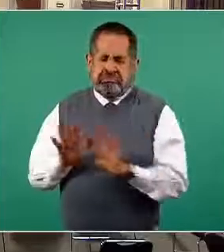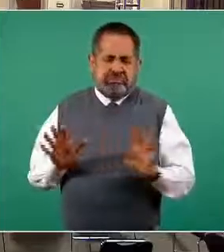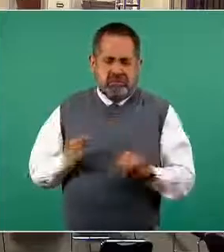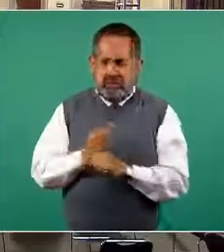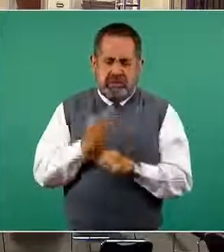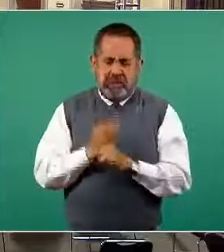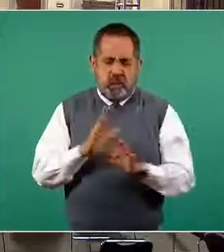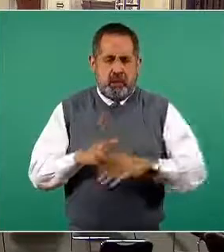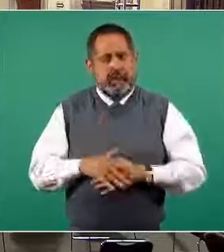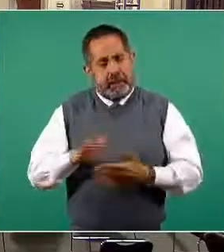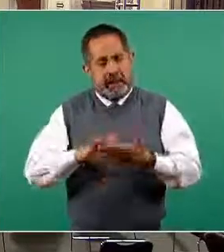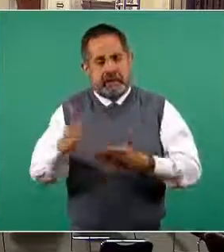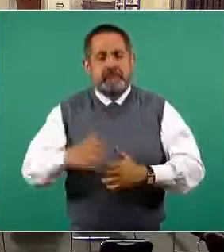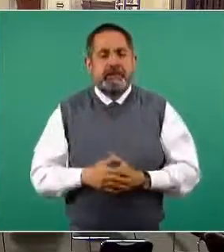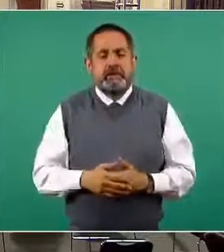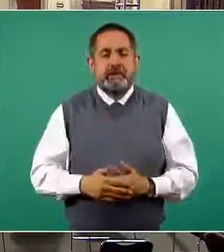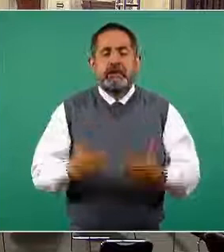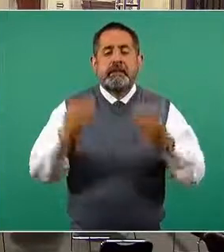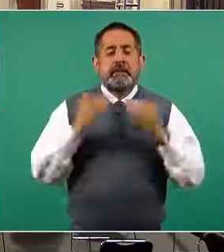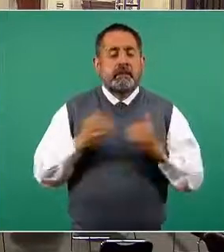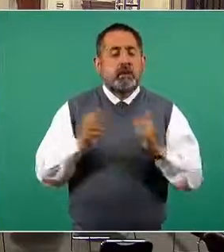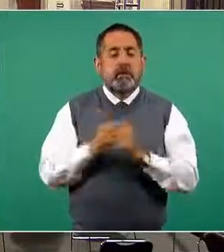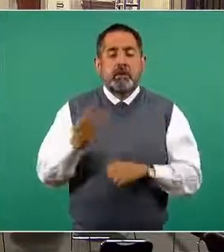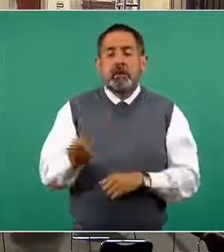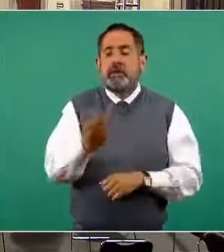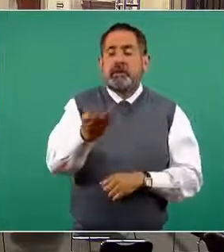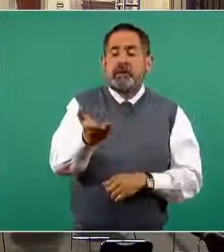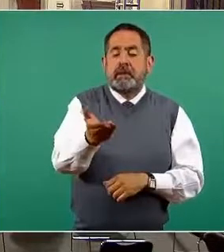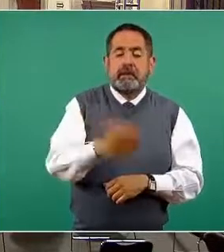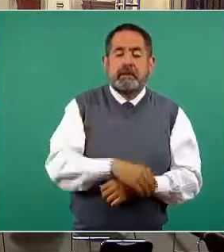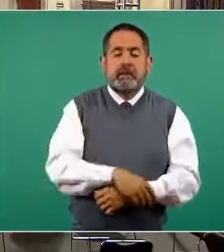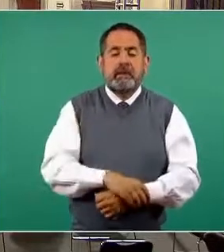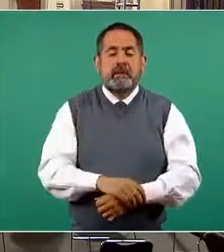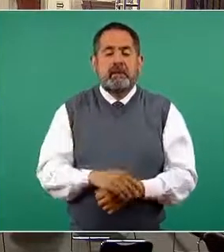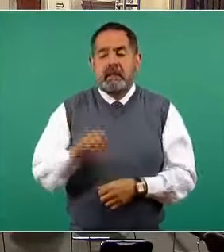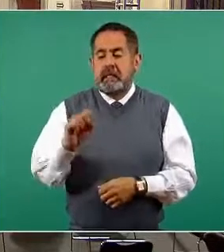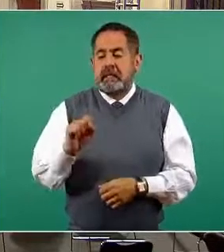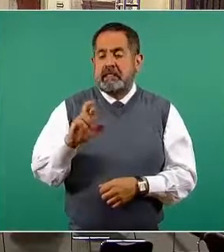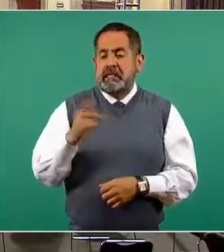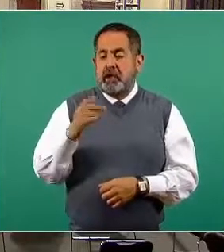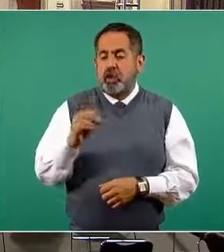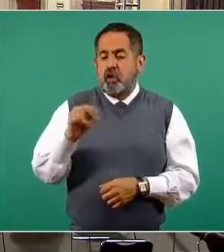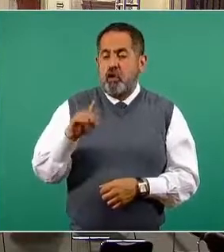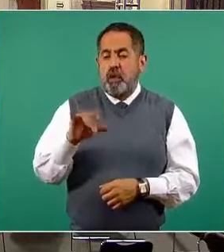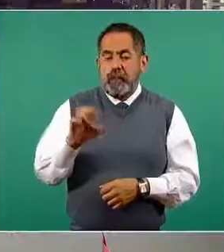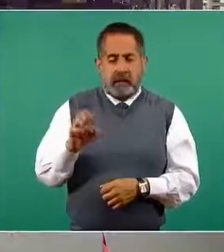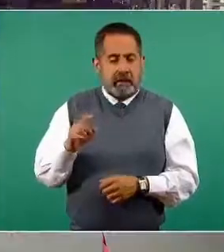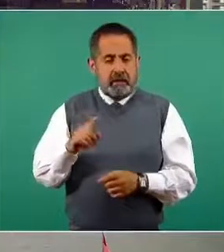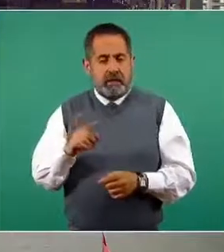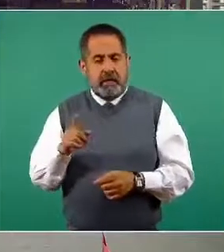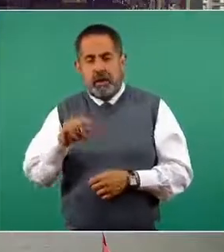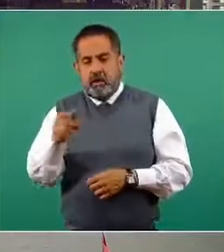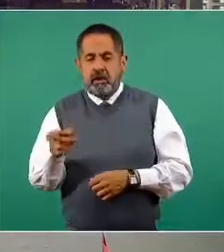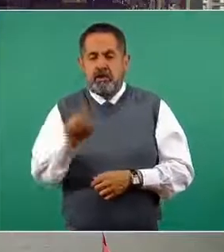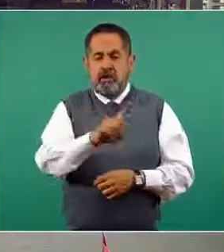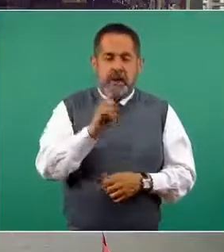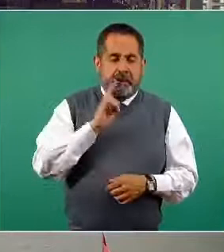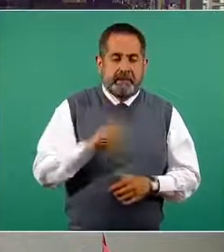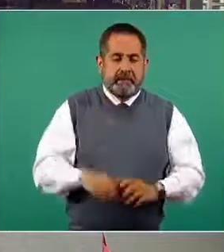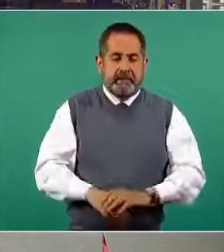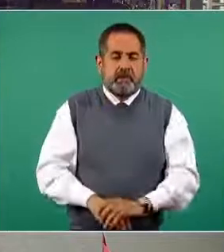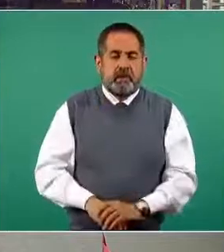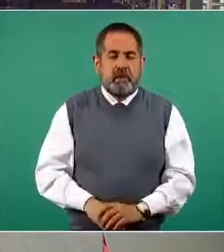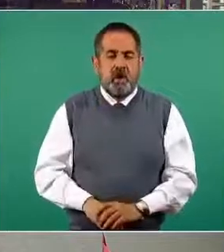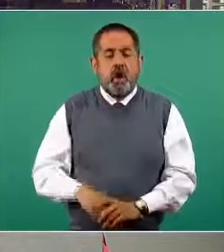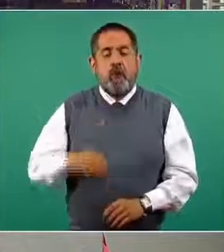Muchas gracias, Otilia. Vamos a pasar aquí con usted, Sergio Noble, y si nos da tiempo regresamos con Miguel.